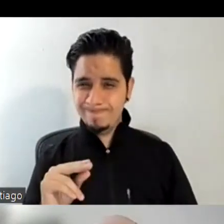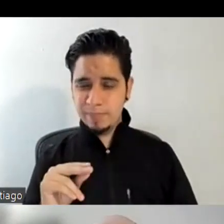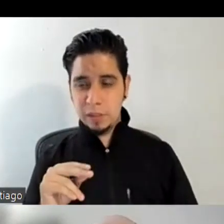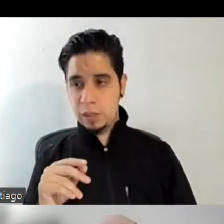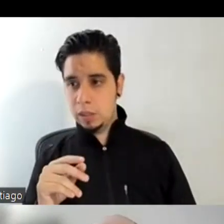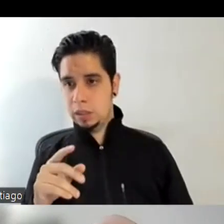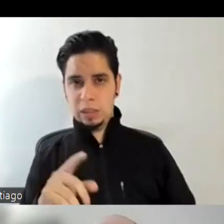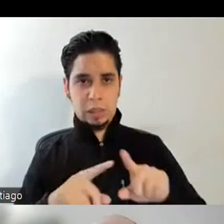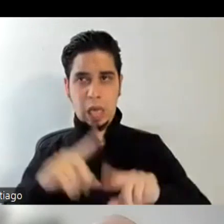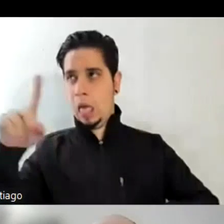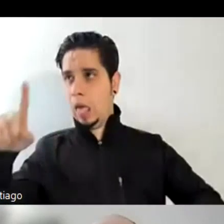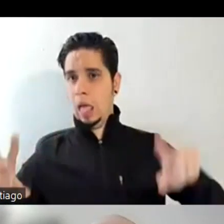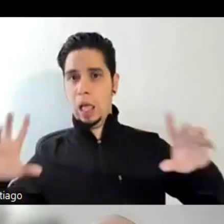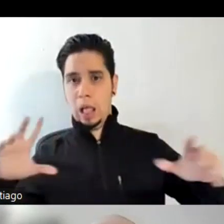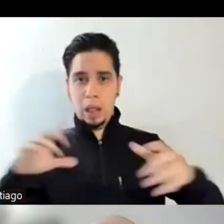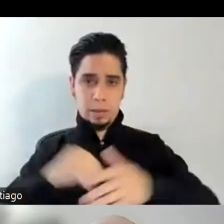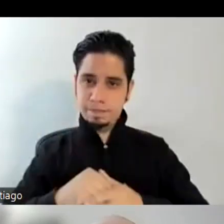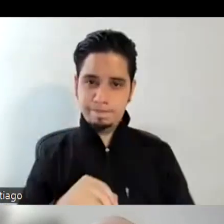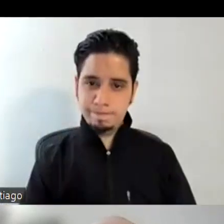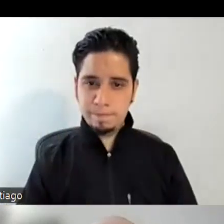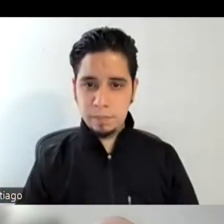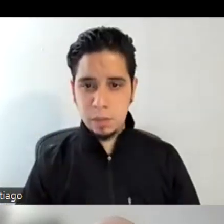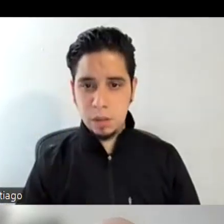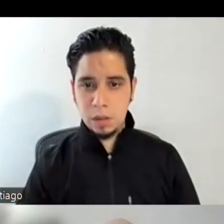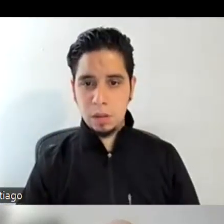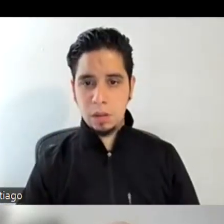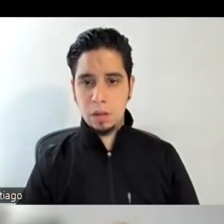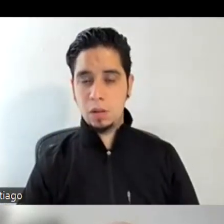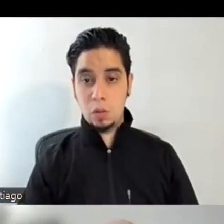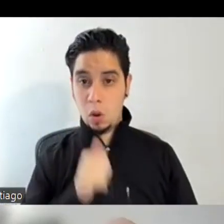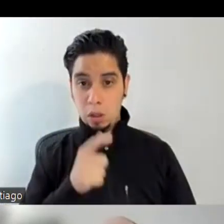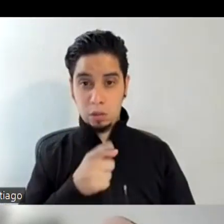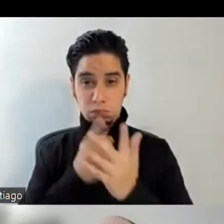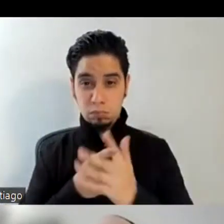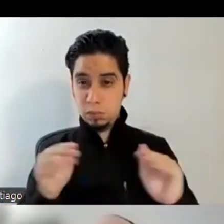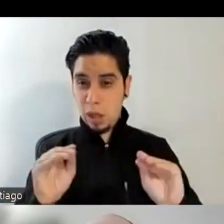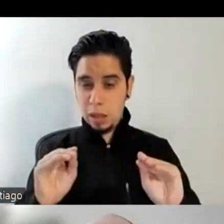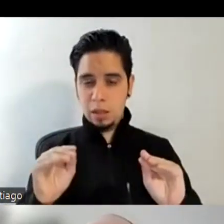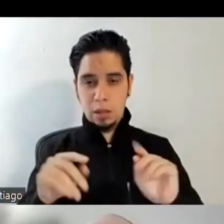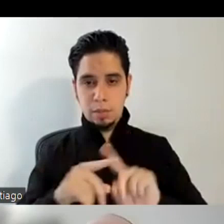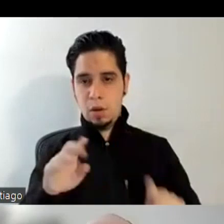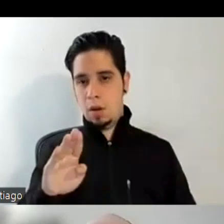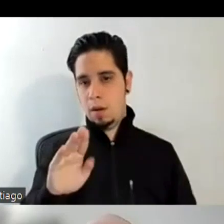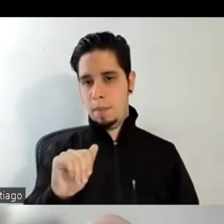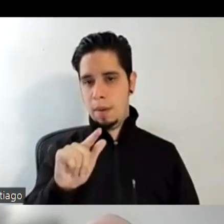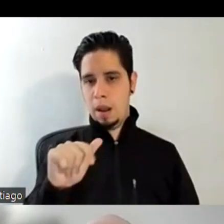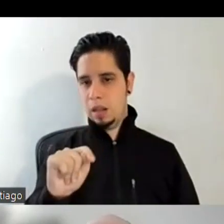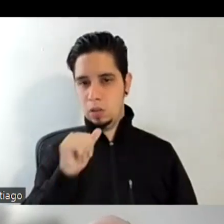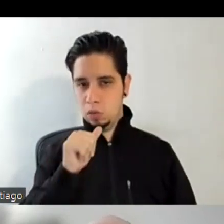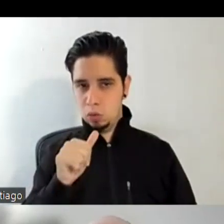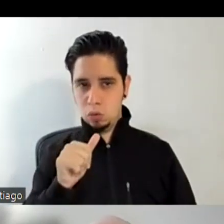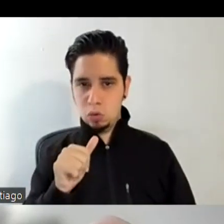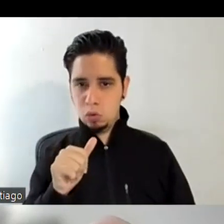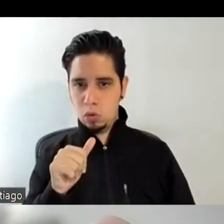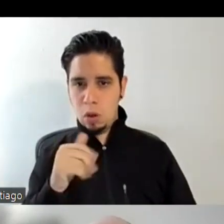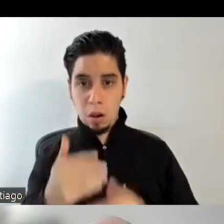diversidad. Es la realidad. En ese sentido, yeah, el ballet... Bueno, perdónenme los bailarines, yo no quiero ofender a nadie. Pero en ese sentido, como que el ballet se ha quedado atrás. Y por más que hay